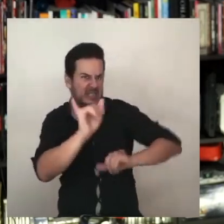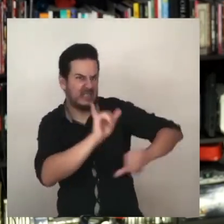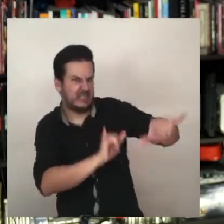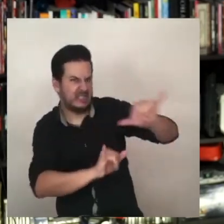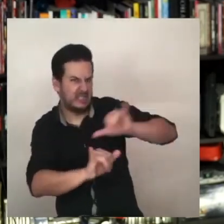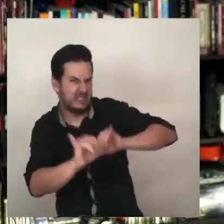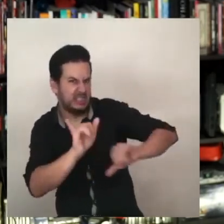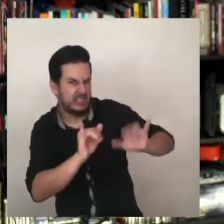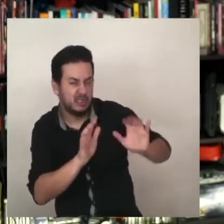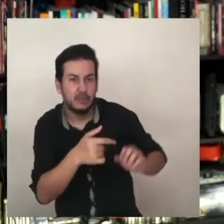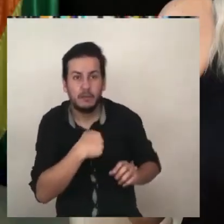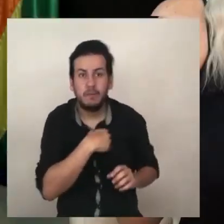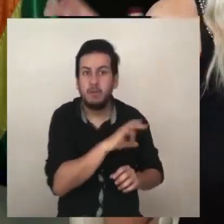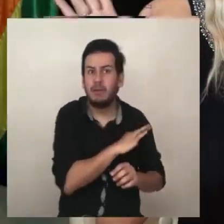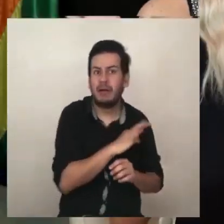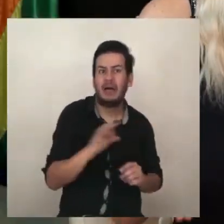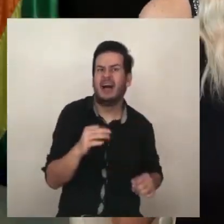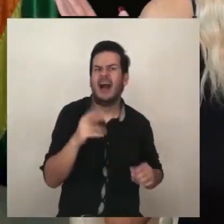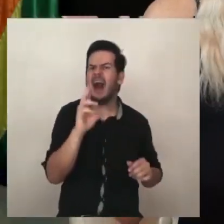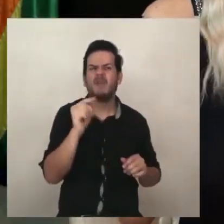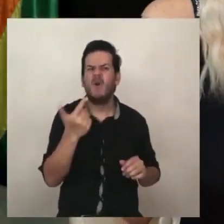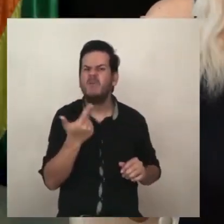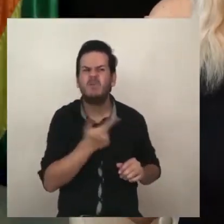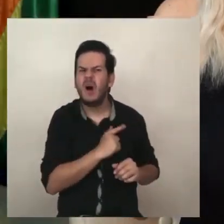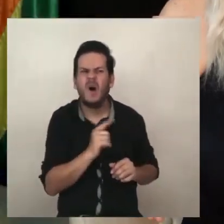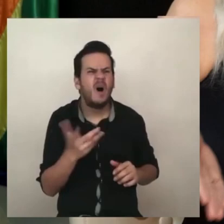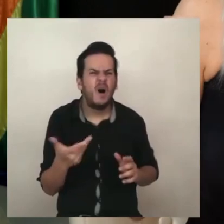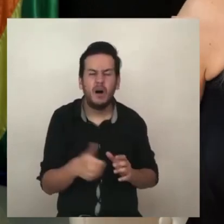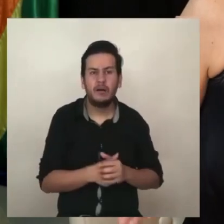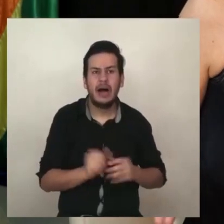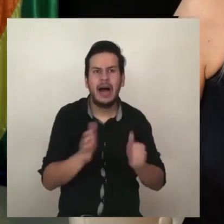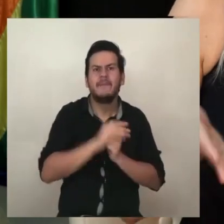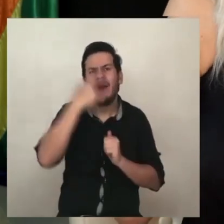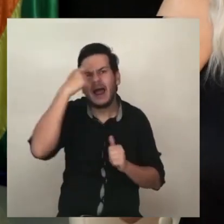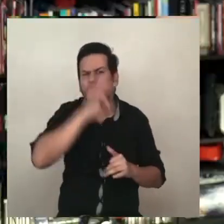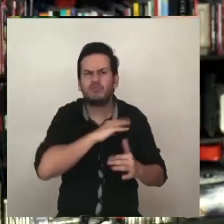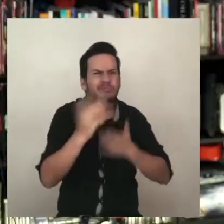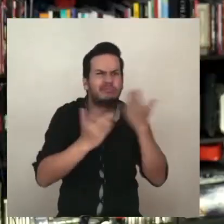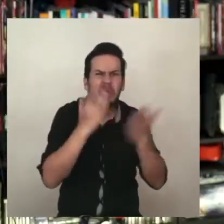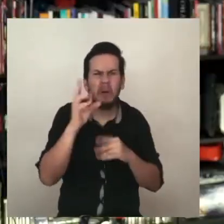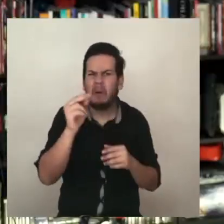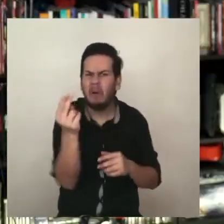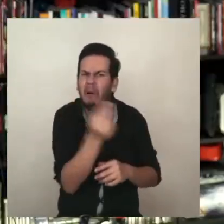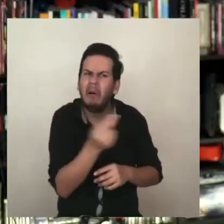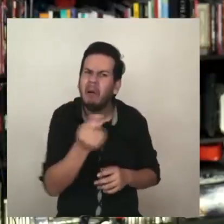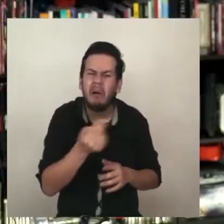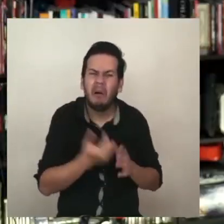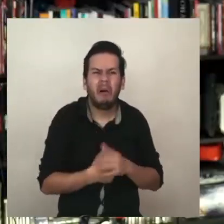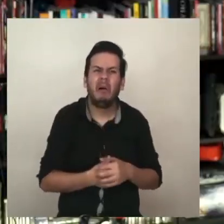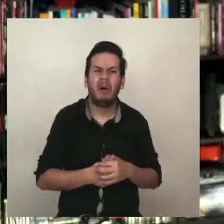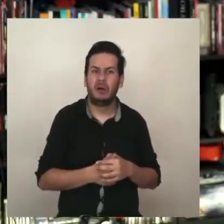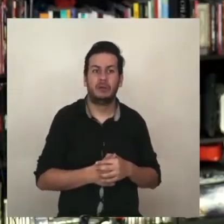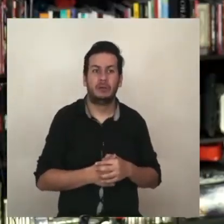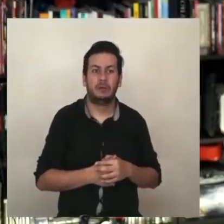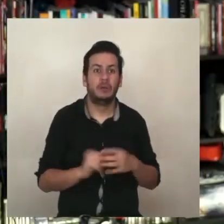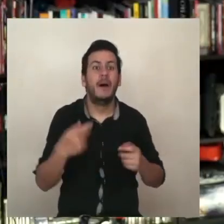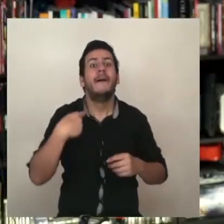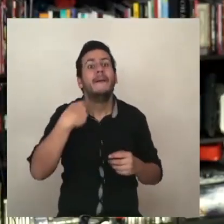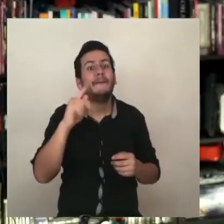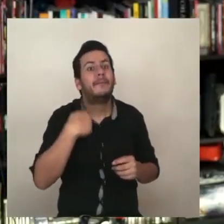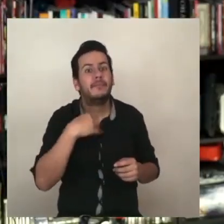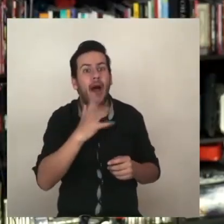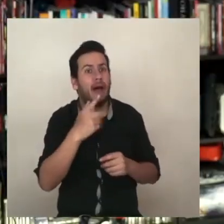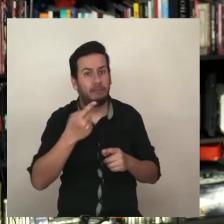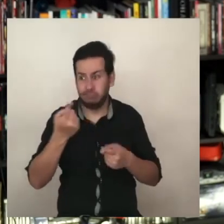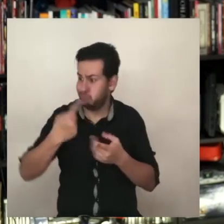tanto, pero tanto se quejaban. Ay, nunca van a necesitar esto en la vida. O sea, ¿para qué el estudio? Nunca la necesito. Topa intersección con un muy inédito éxito por parte